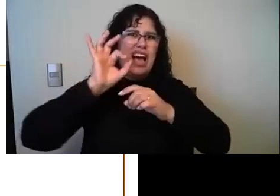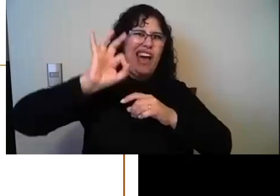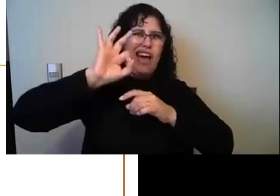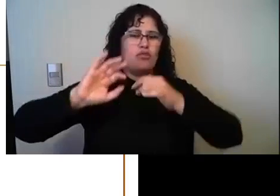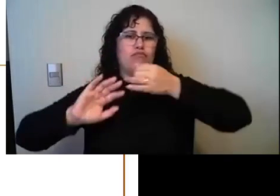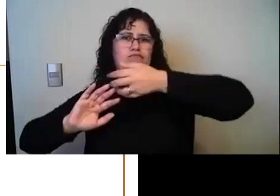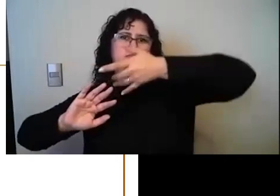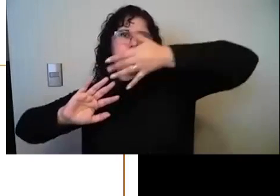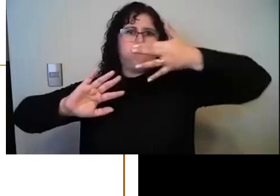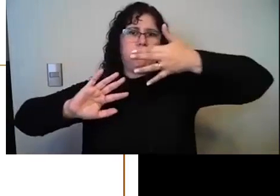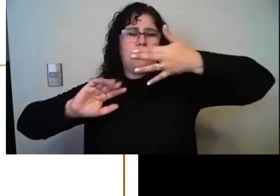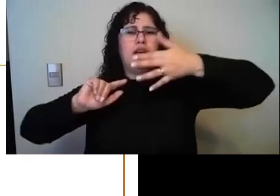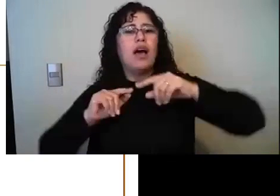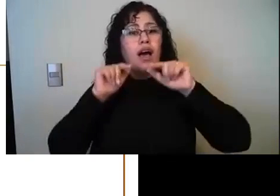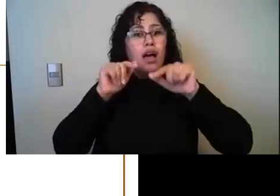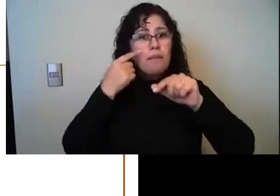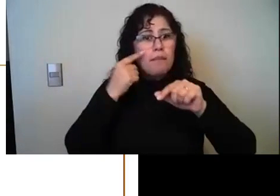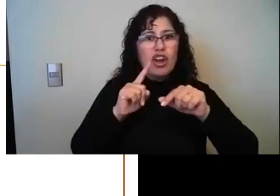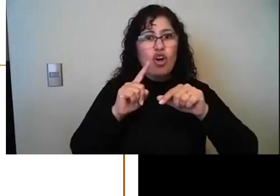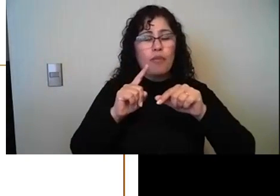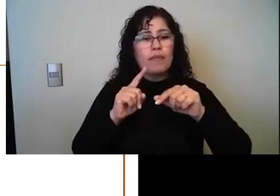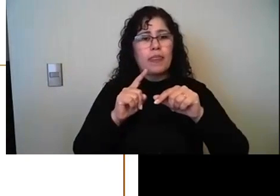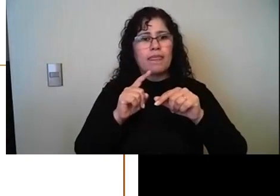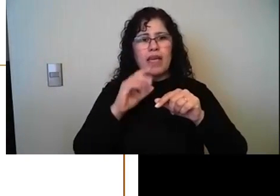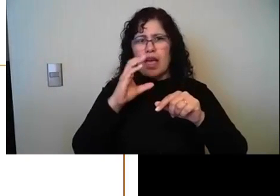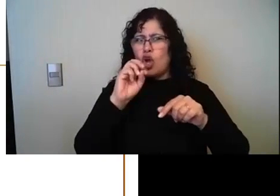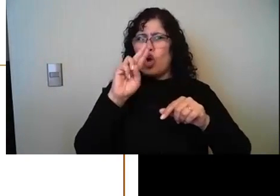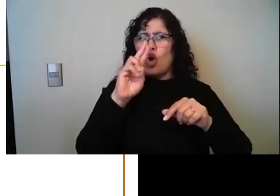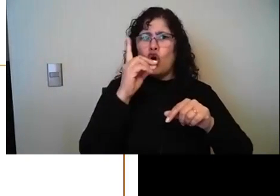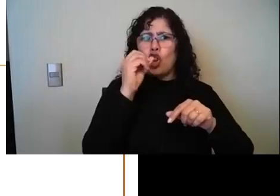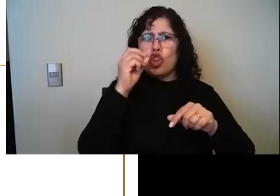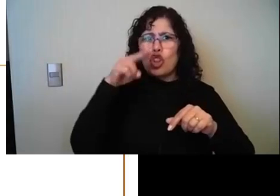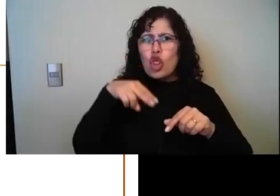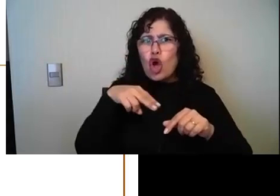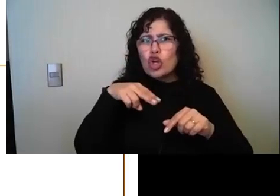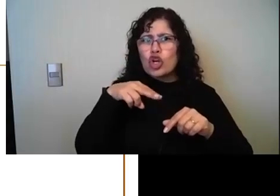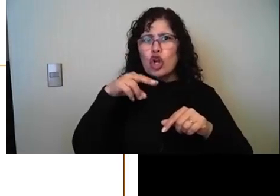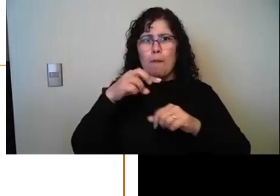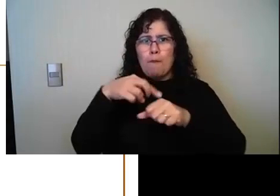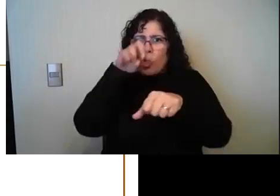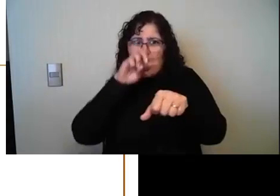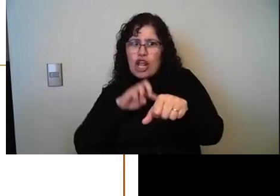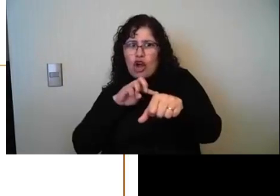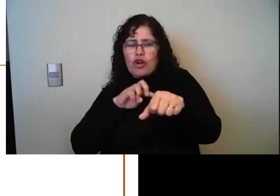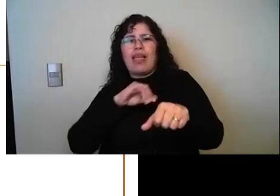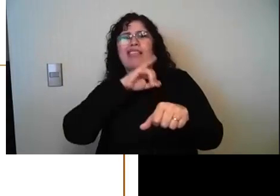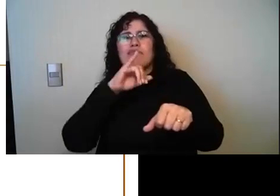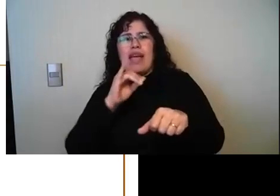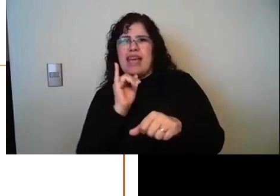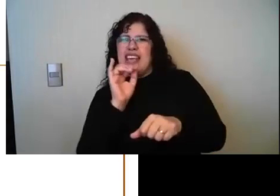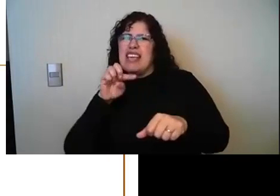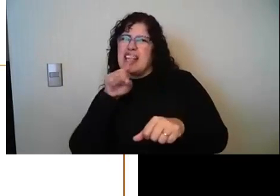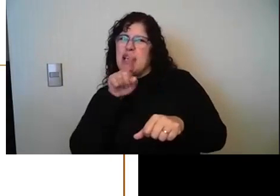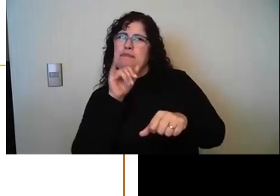del cordón posterior, por tanto, y subía además en forma ipsilateral, porque su neurona, o su segunda neurona,